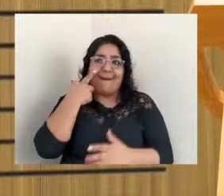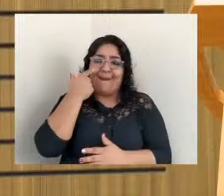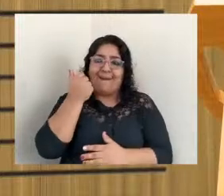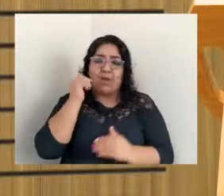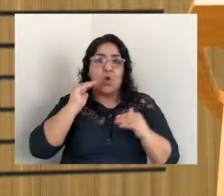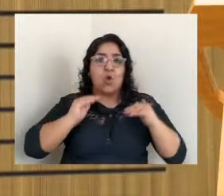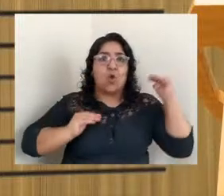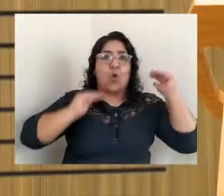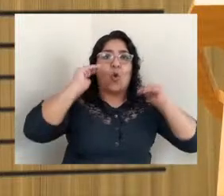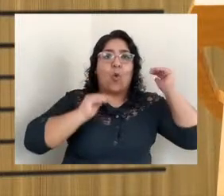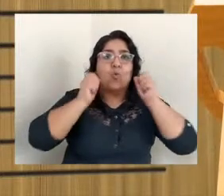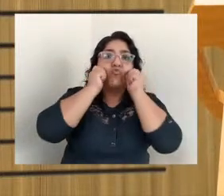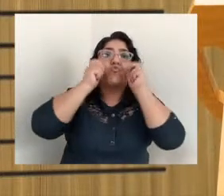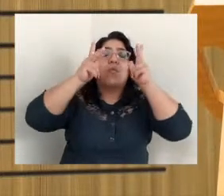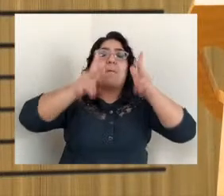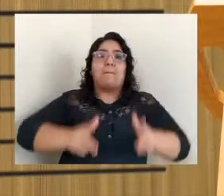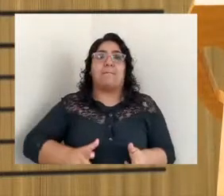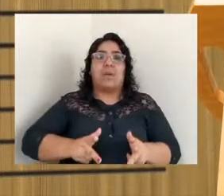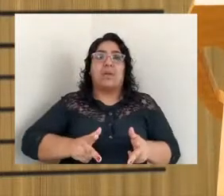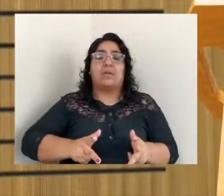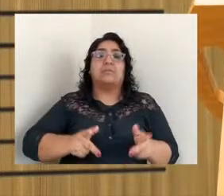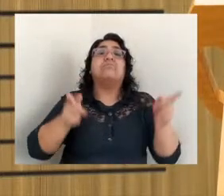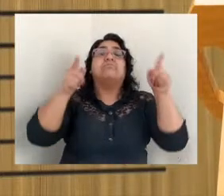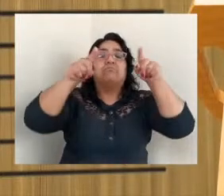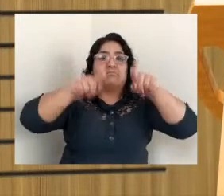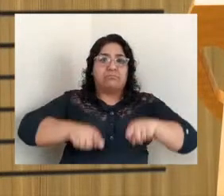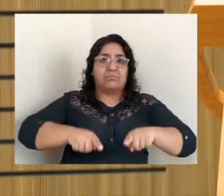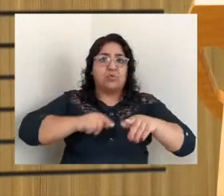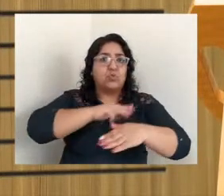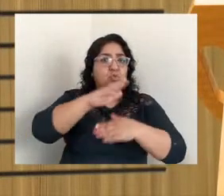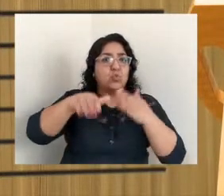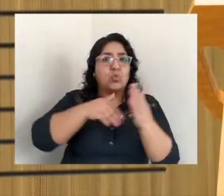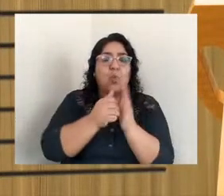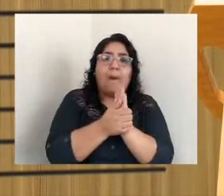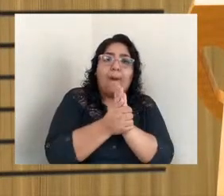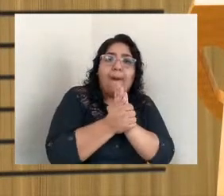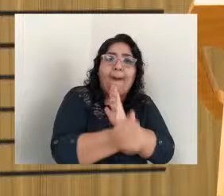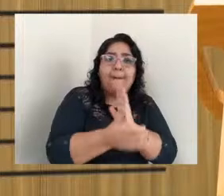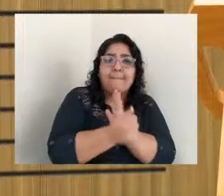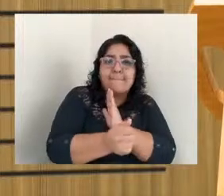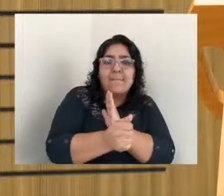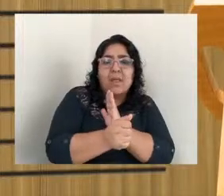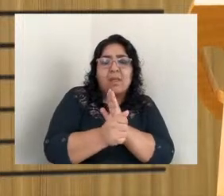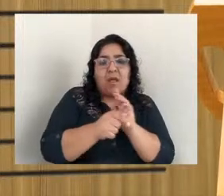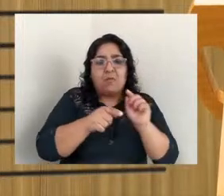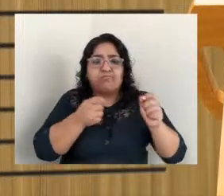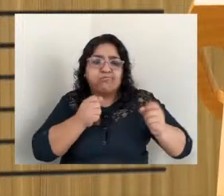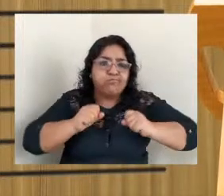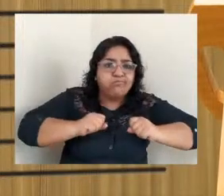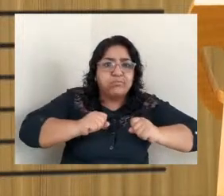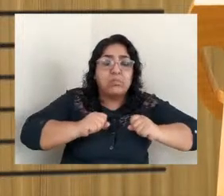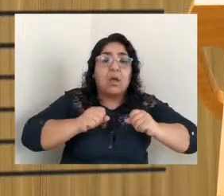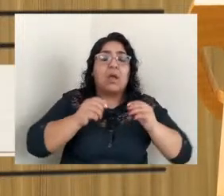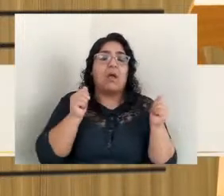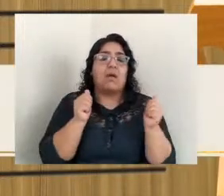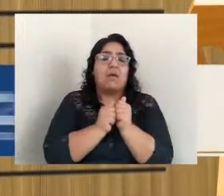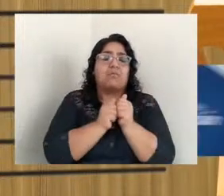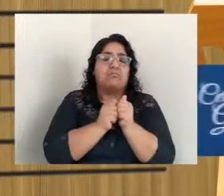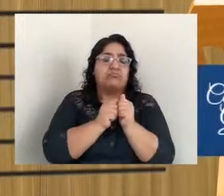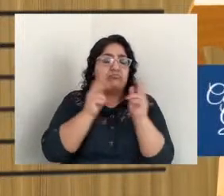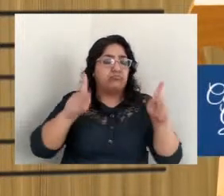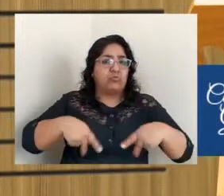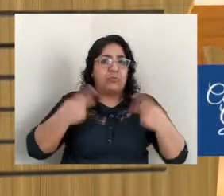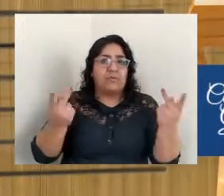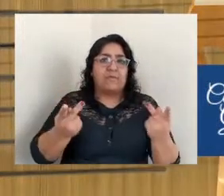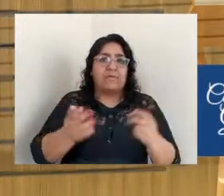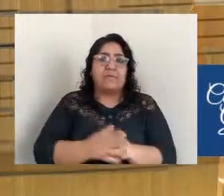aquellas competencias humanas y humanísticas, sino también aquellas habilidades y destrezas que los acompañarán para toda